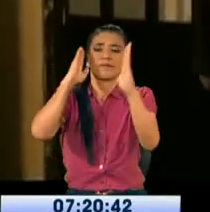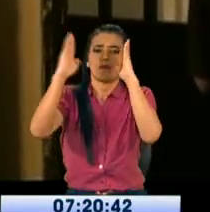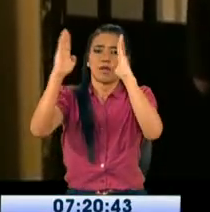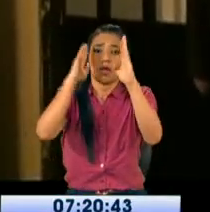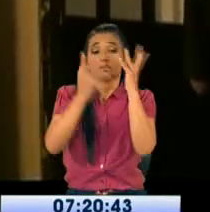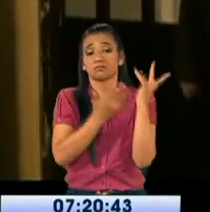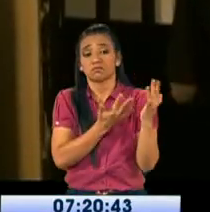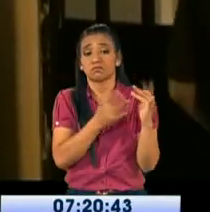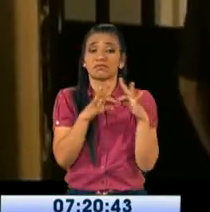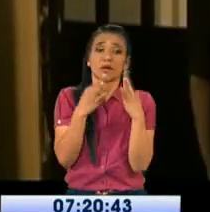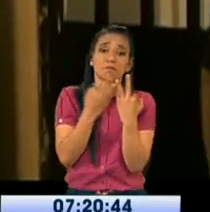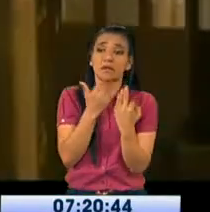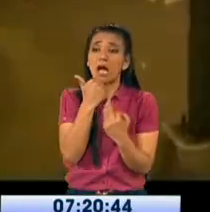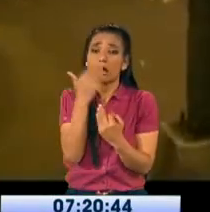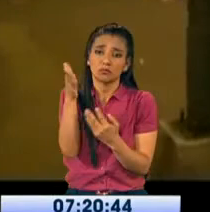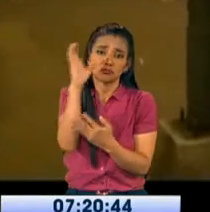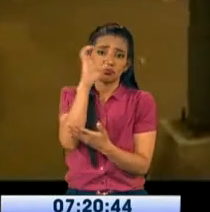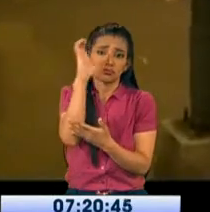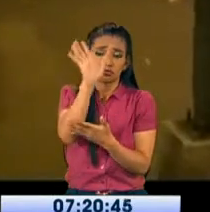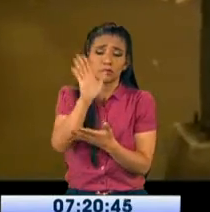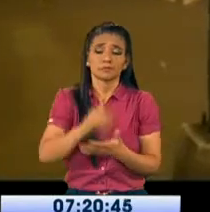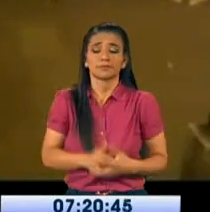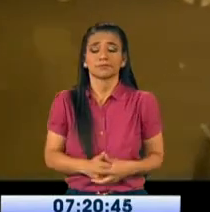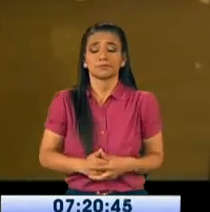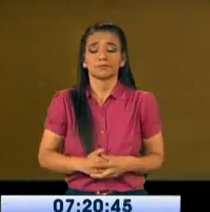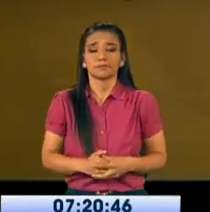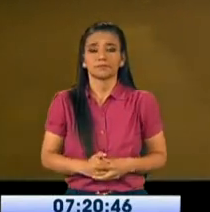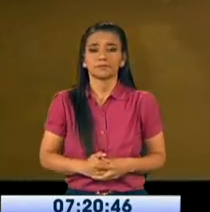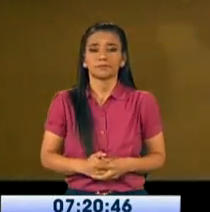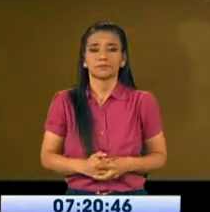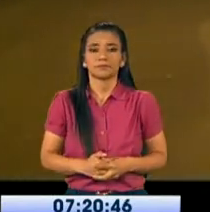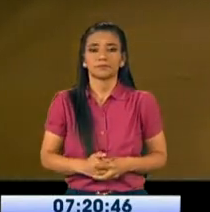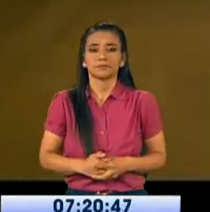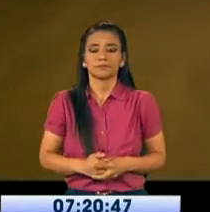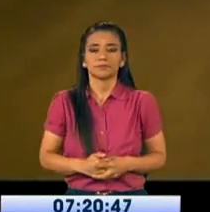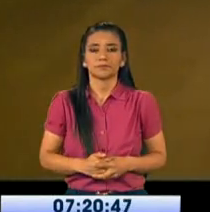familiar se acerque a buscarlo. Desde Los Ríos, informó Odette Camacho.